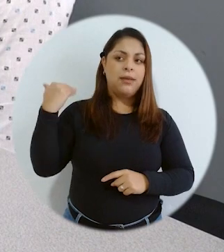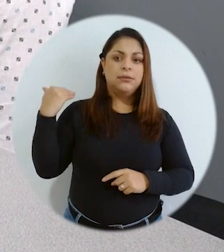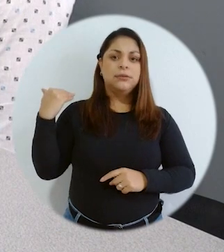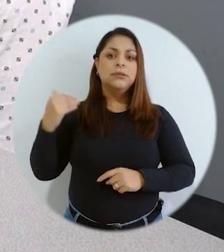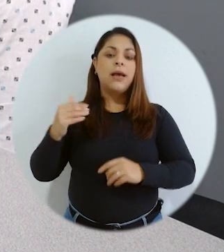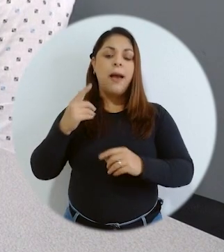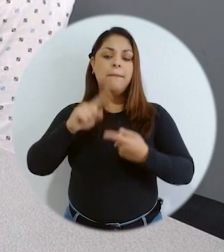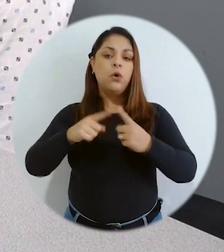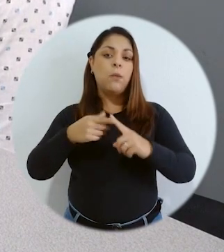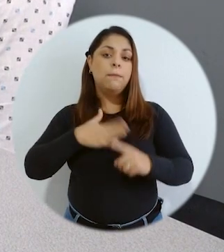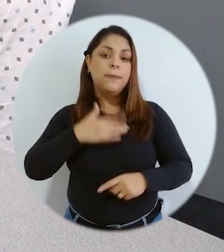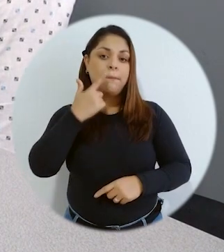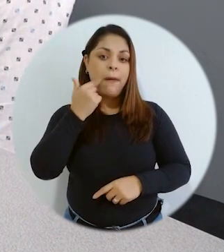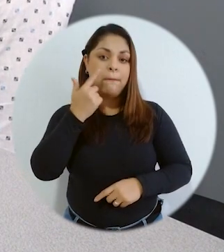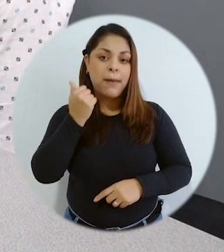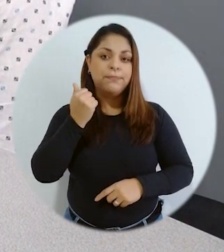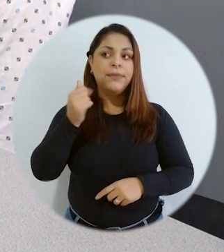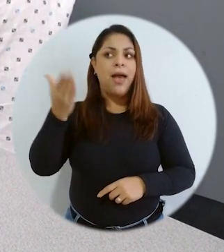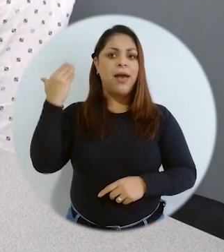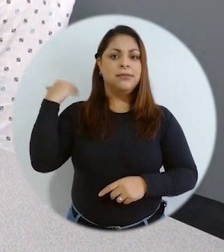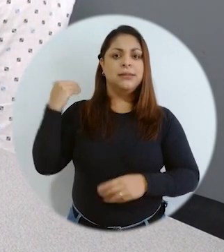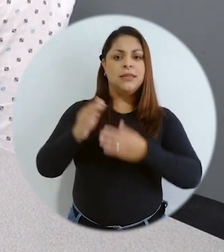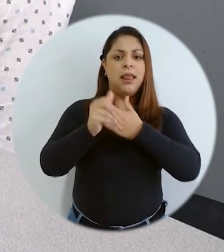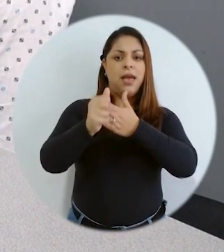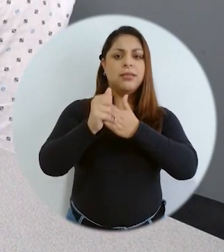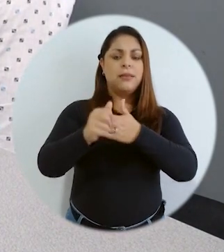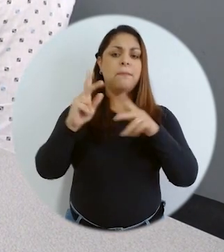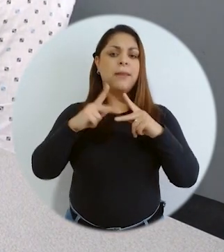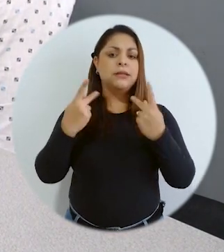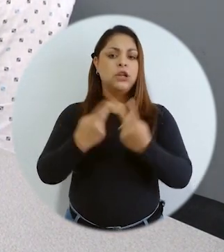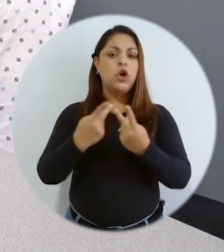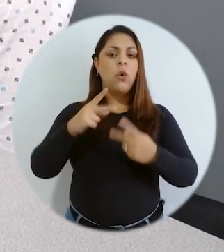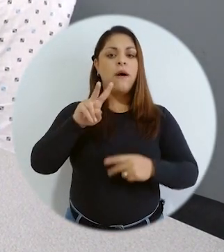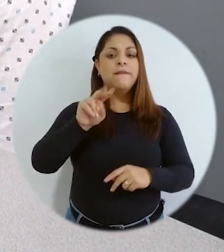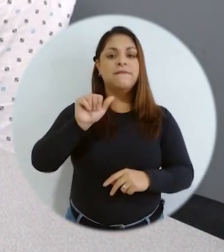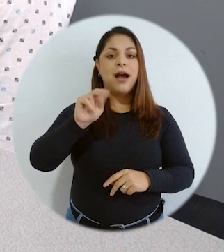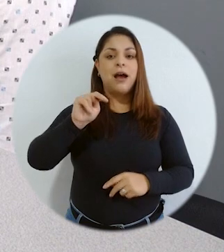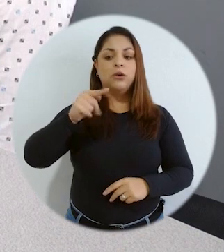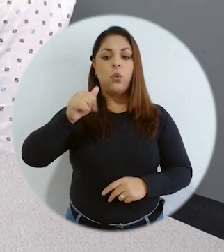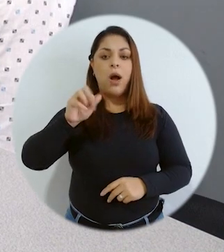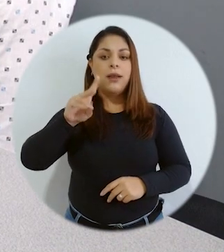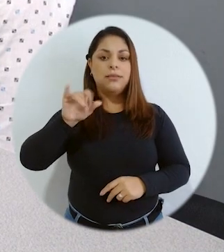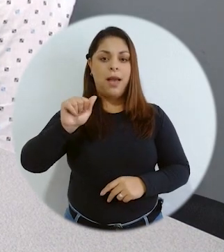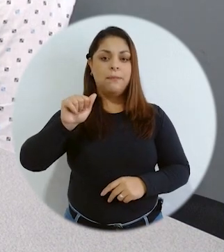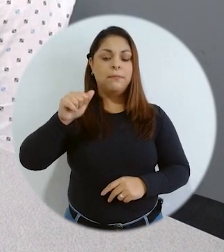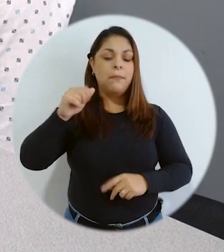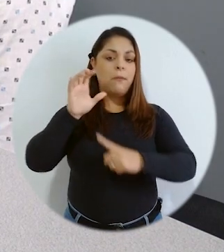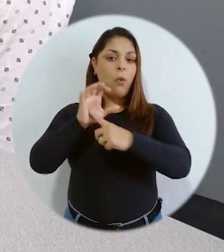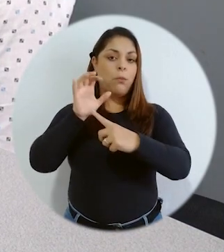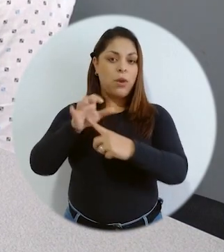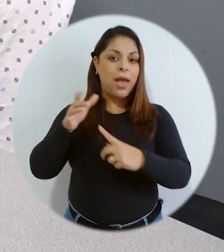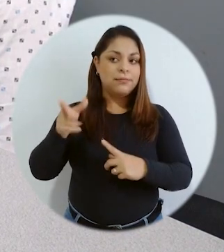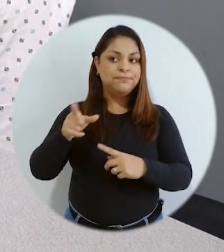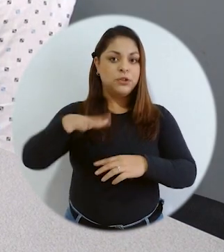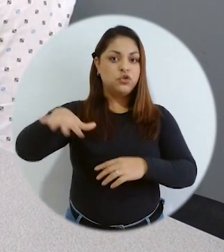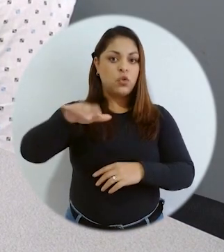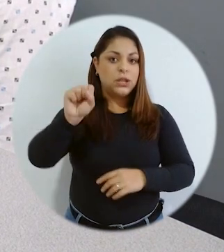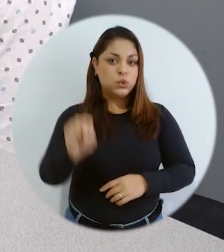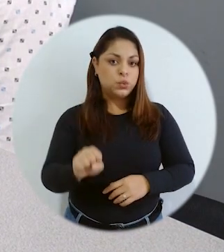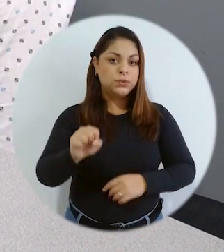esa época o de los ticos más bien, se decía que los ticos eran como el dedo gordo de la mano, ¿verdad? Con